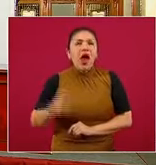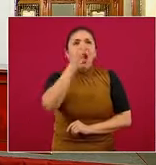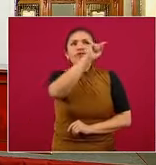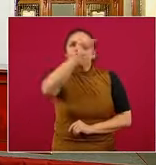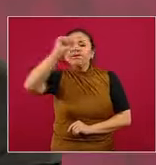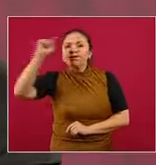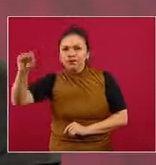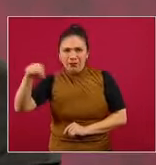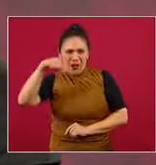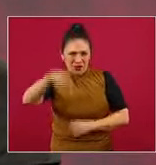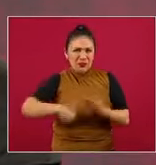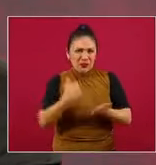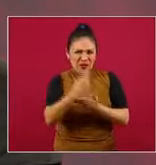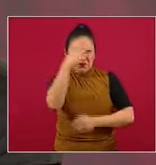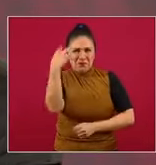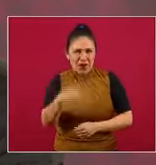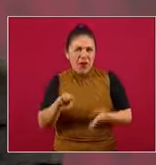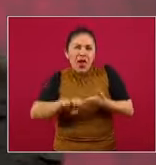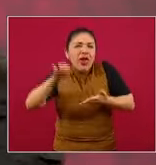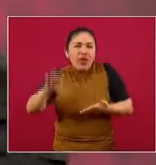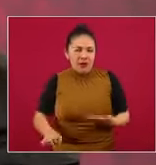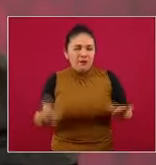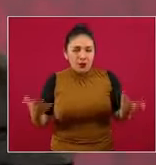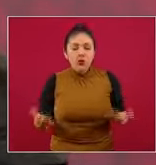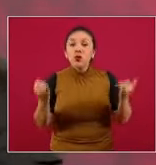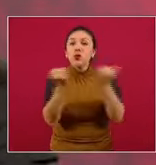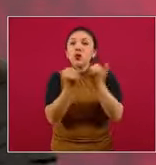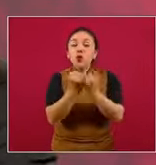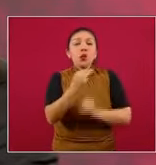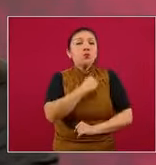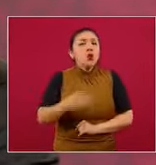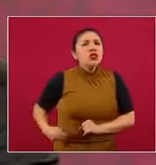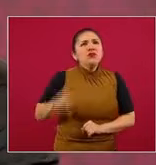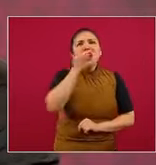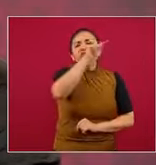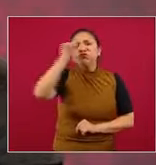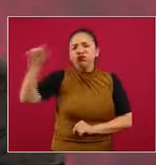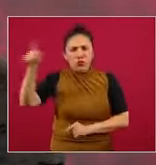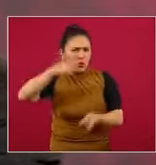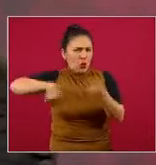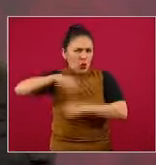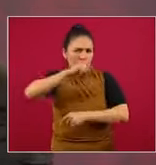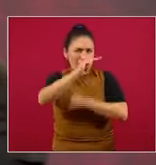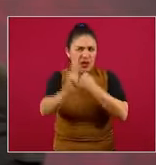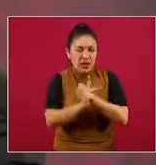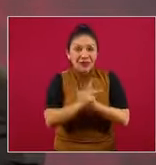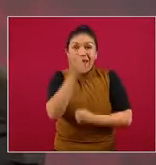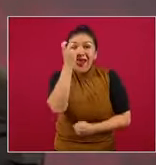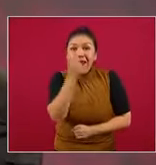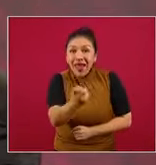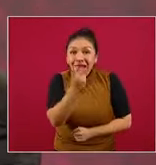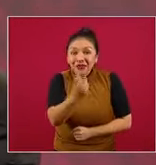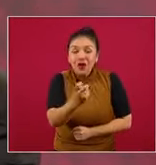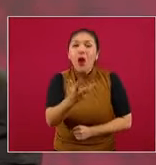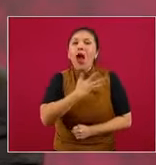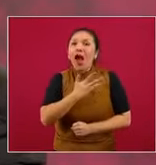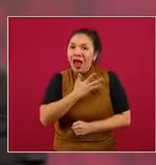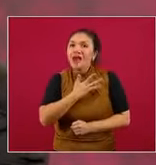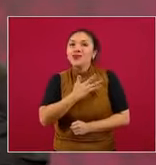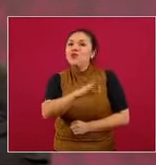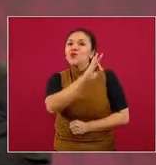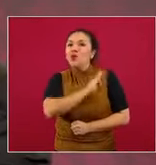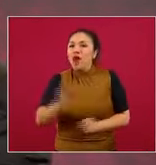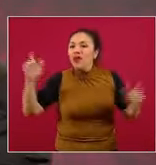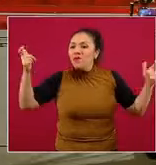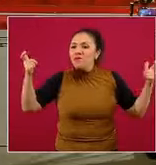las demarcaciones territoriales de la Ciudad de México y los municipios del país. Ahí es donde se disminuye